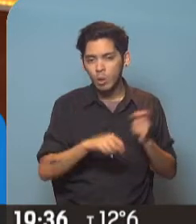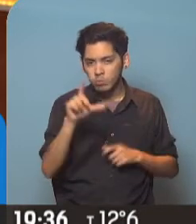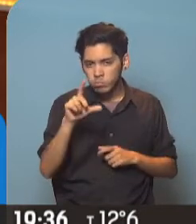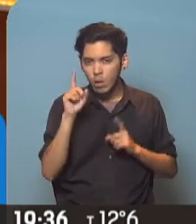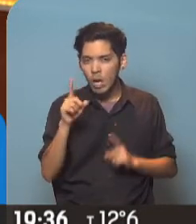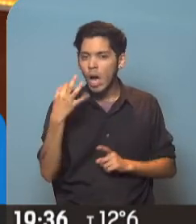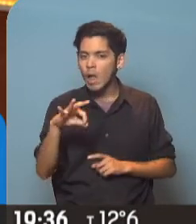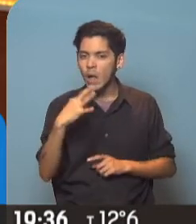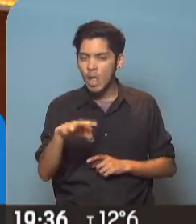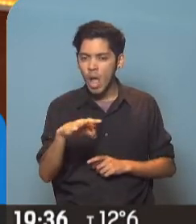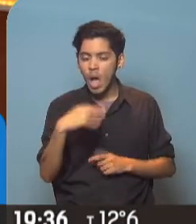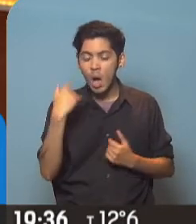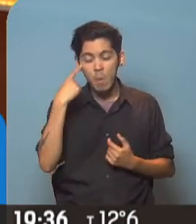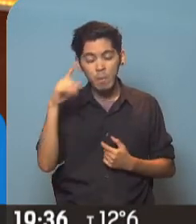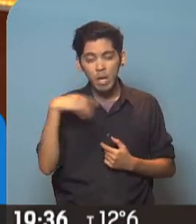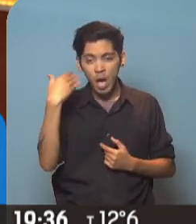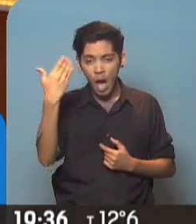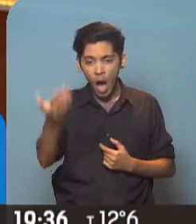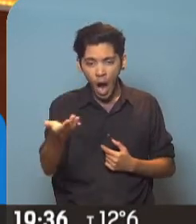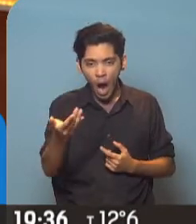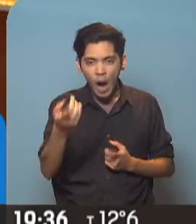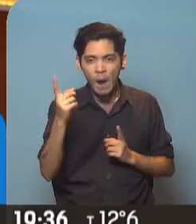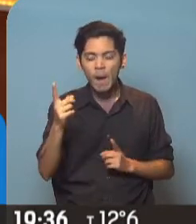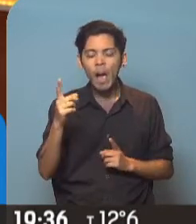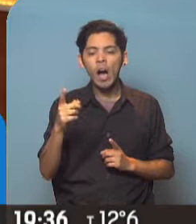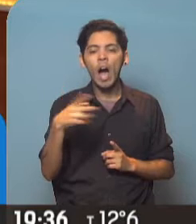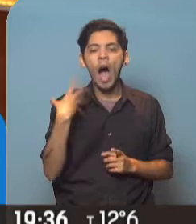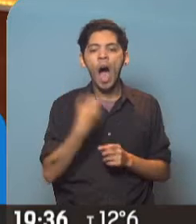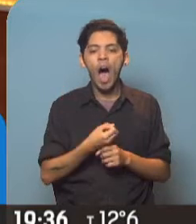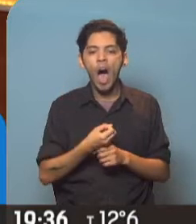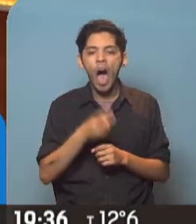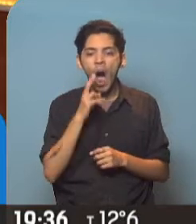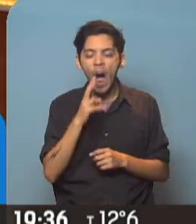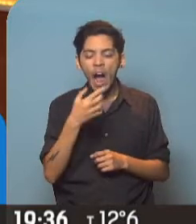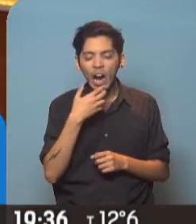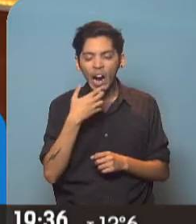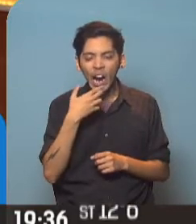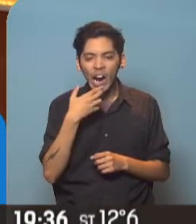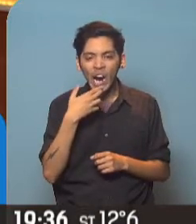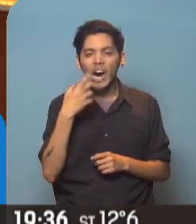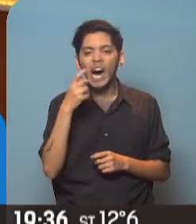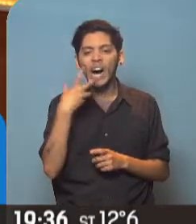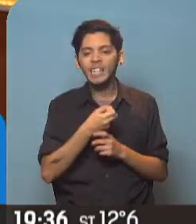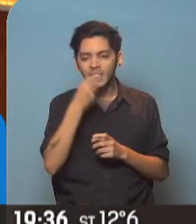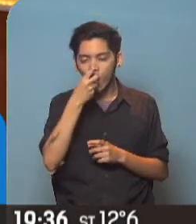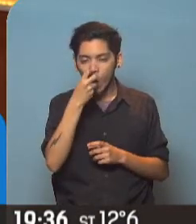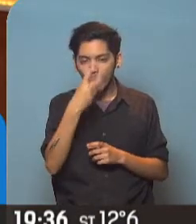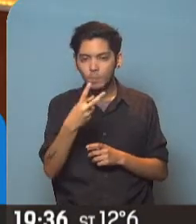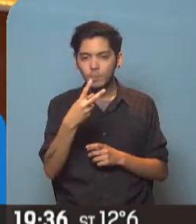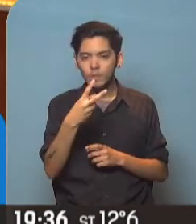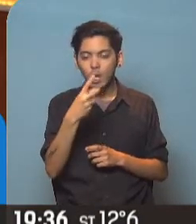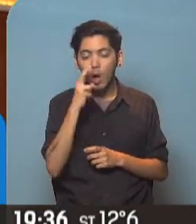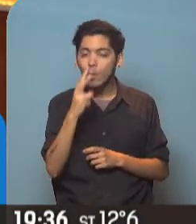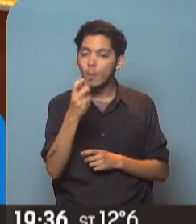y como se piensa seguir aumentando con un sendero de aumentos hasta el 2019 en principio hasta el 2022 para otras zonas